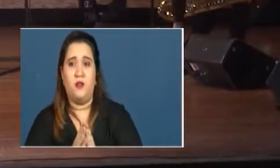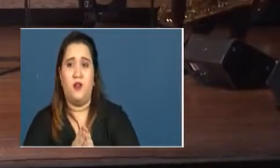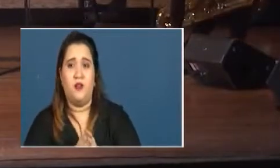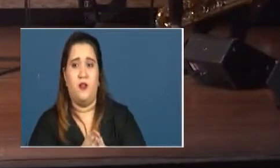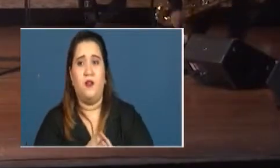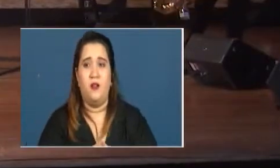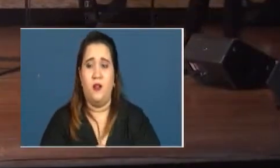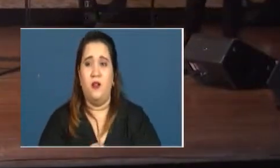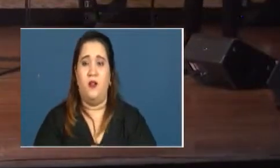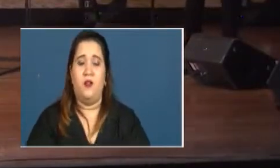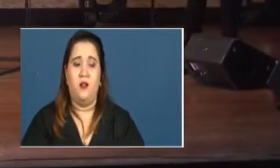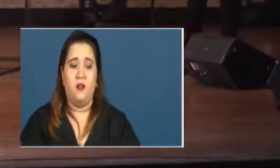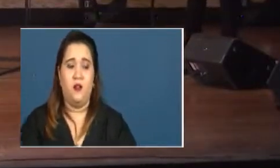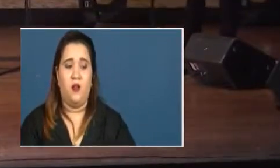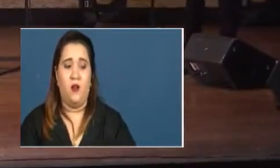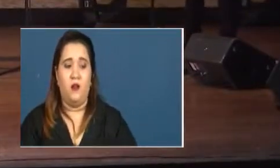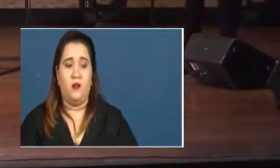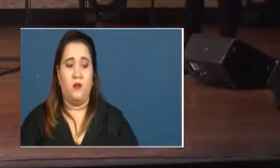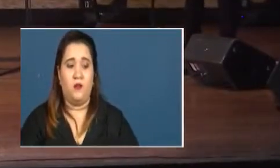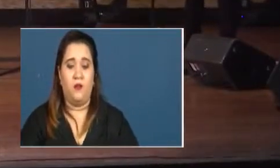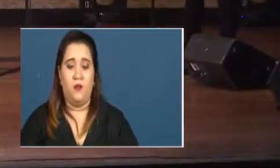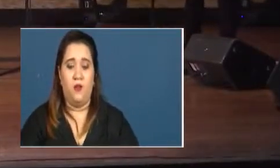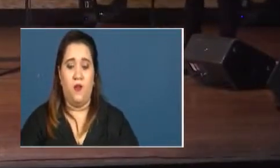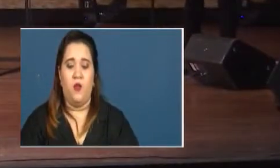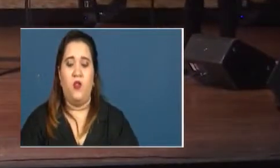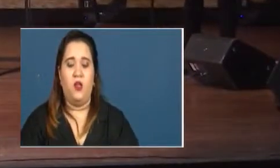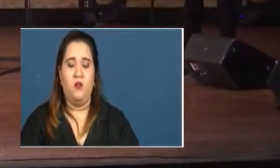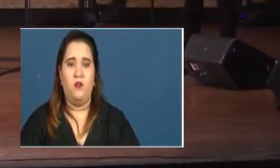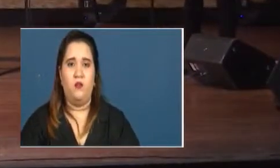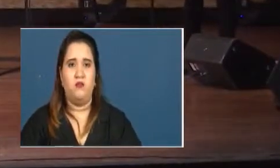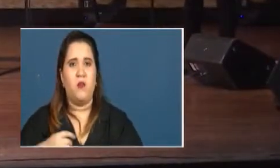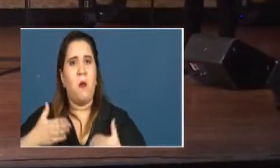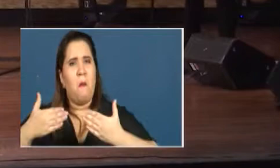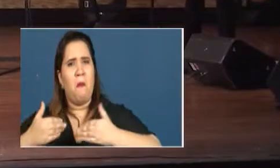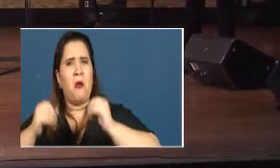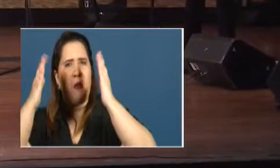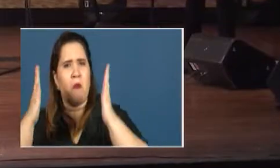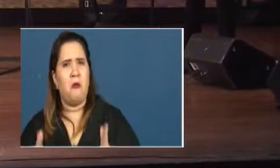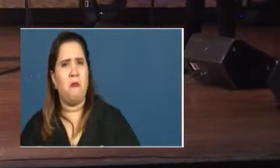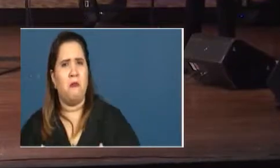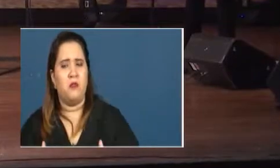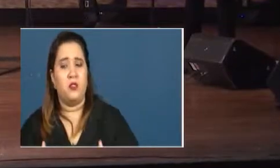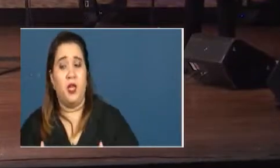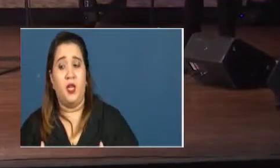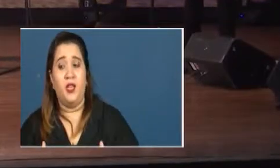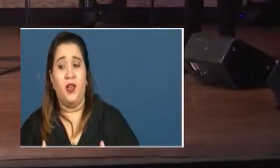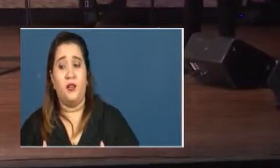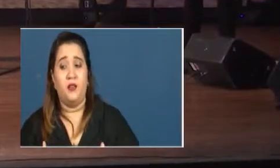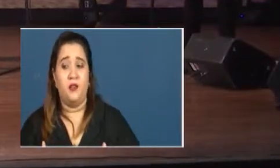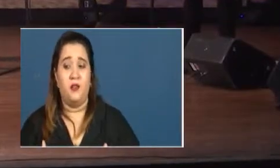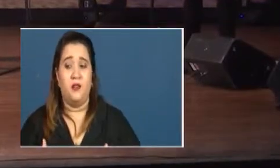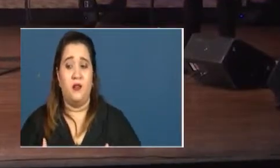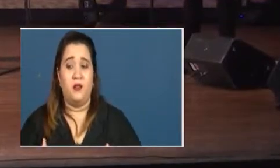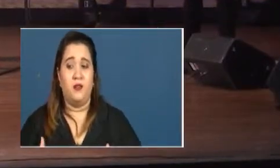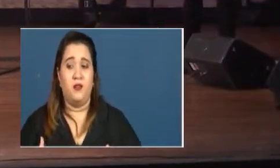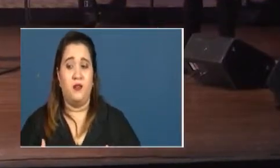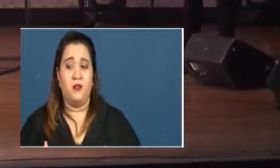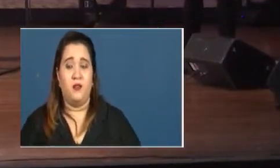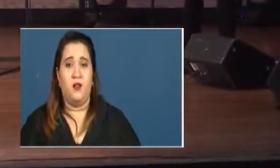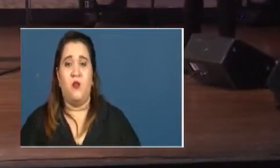para no salir así, ¿no? El glamour ante todo. Así es, mi amor. Panamá, ¿qué más podemos pedir?